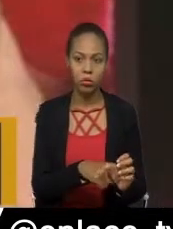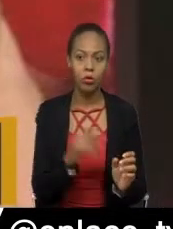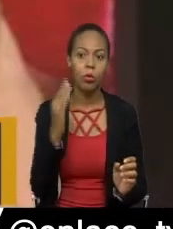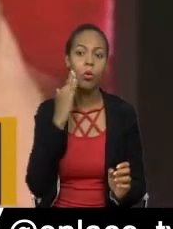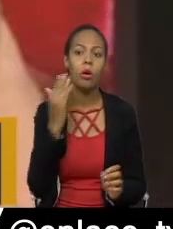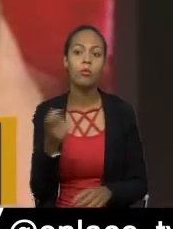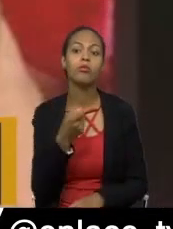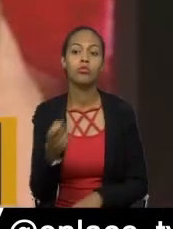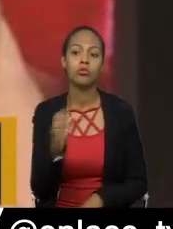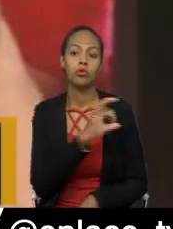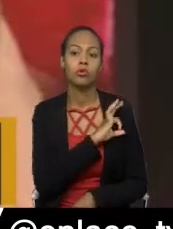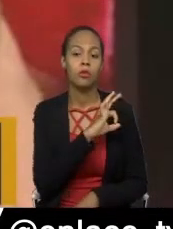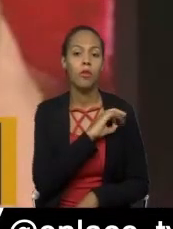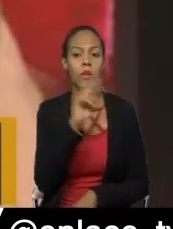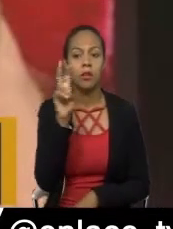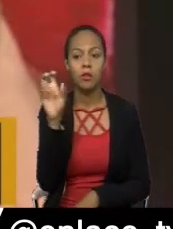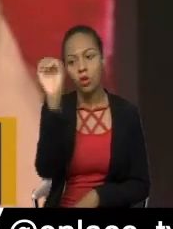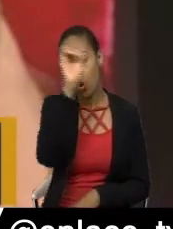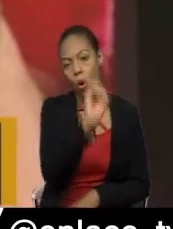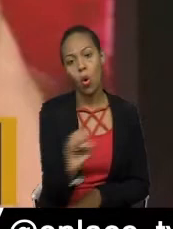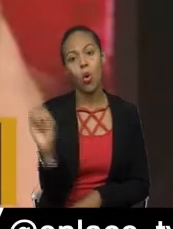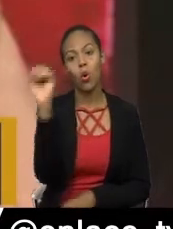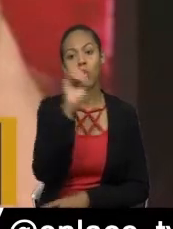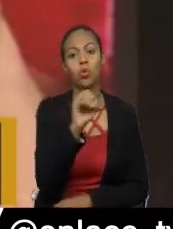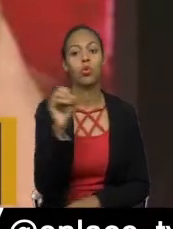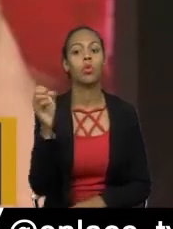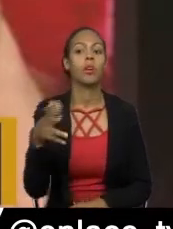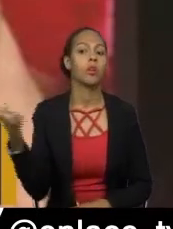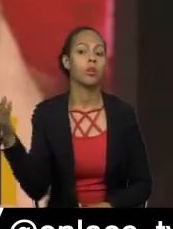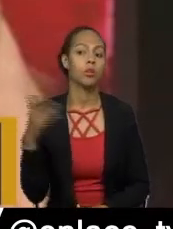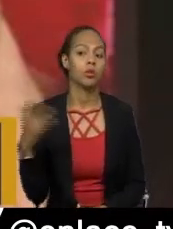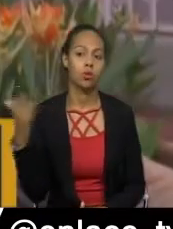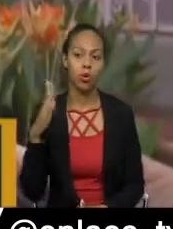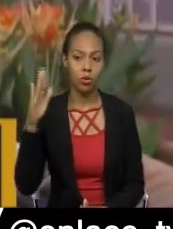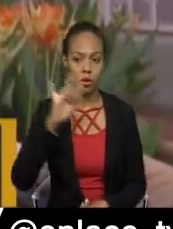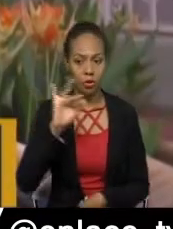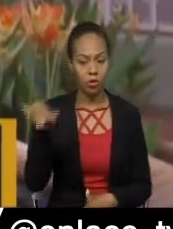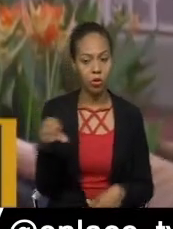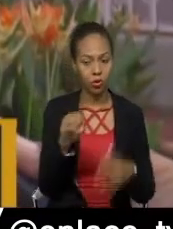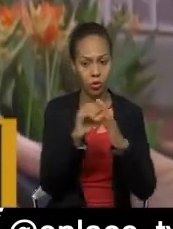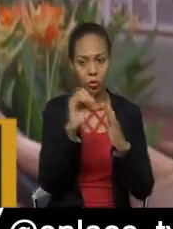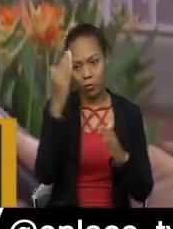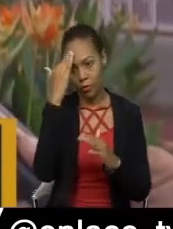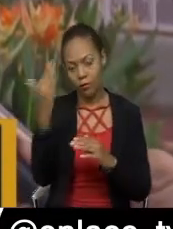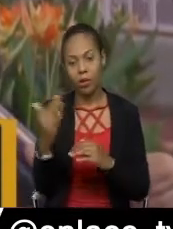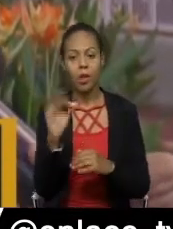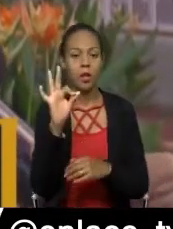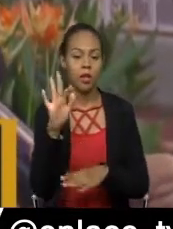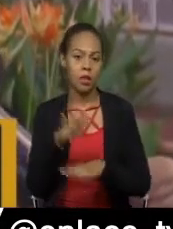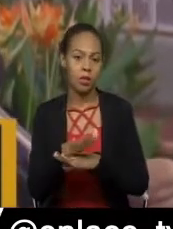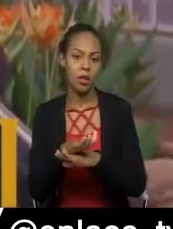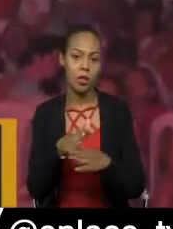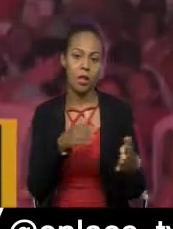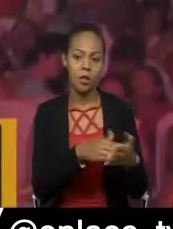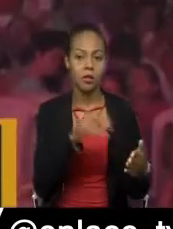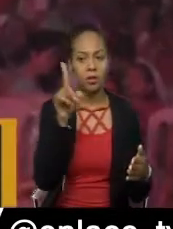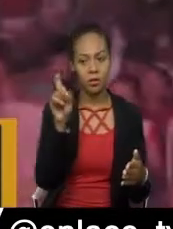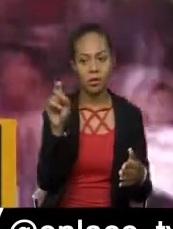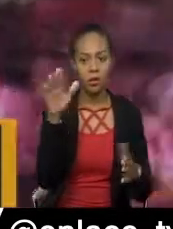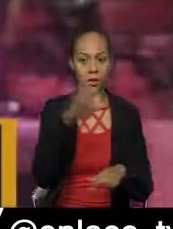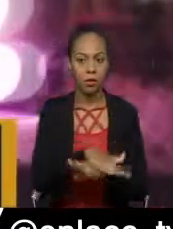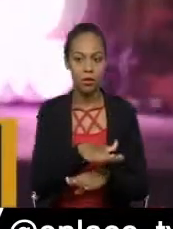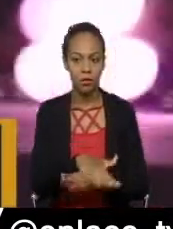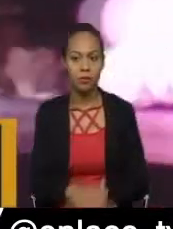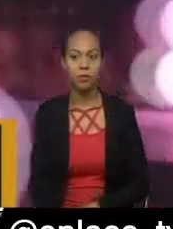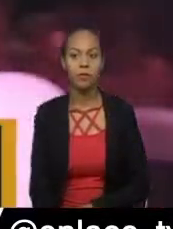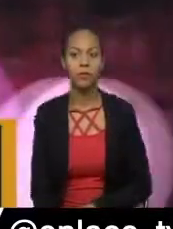sábado 7 de octubre frente a las oficinas del Centro Comercial San Silvestre de 3 de la tarde a 6 de la tarde. El único día de